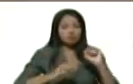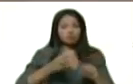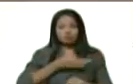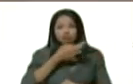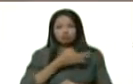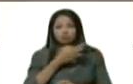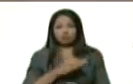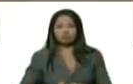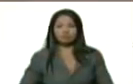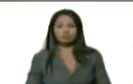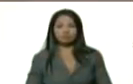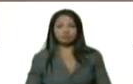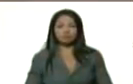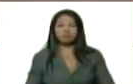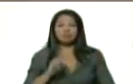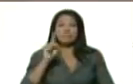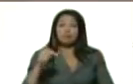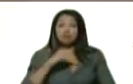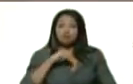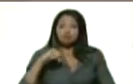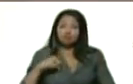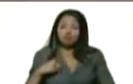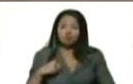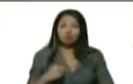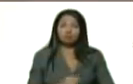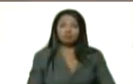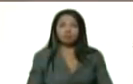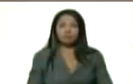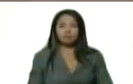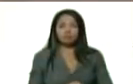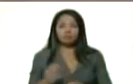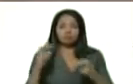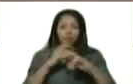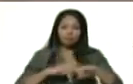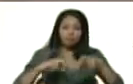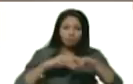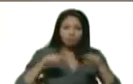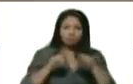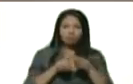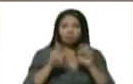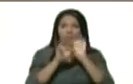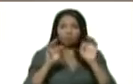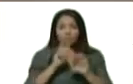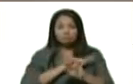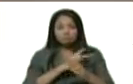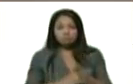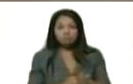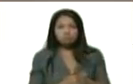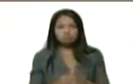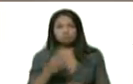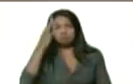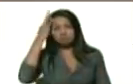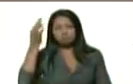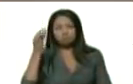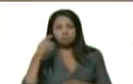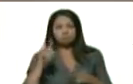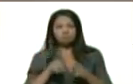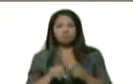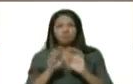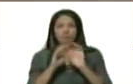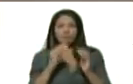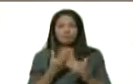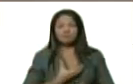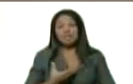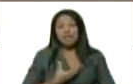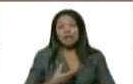sociales. También, bueno, hemos estado revisando, pues, el fortalecimiento del Consejo de